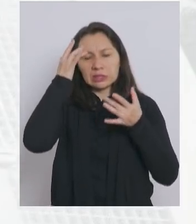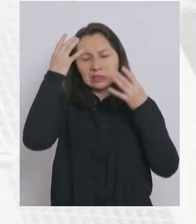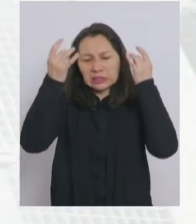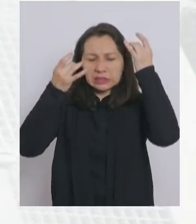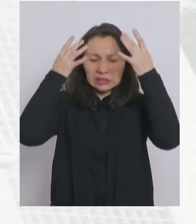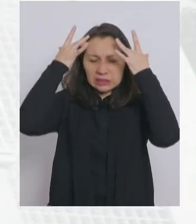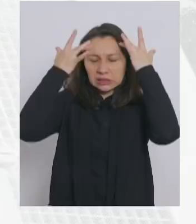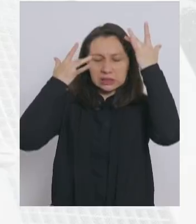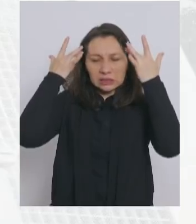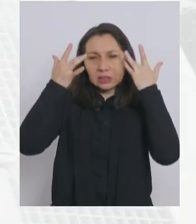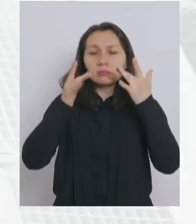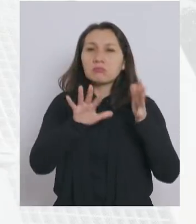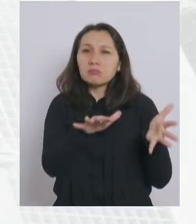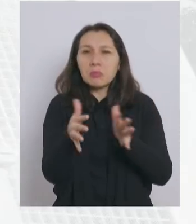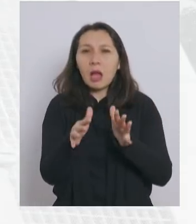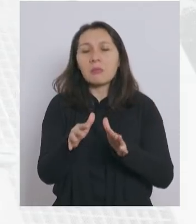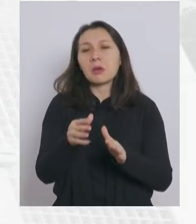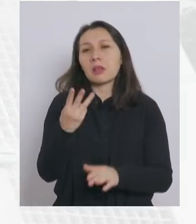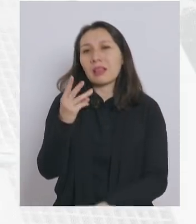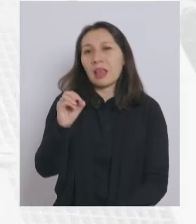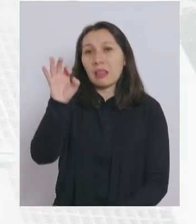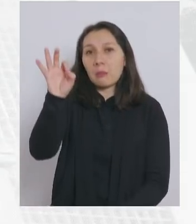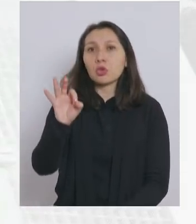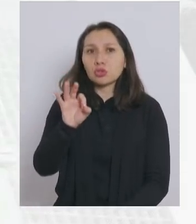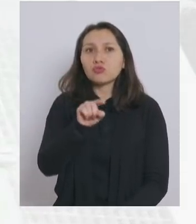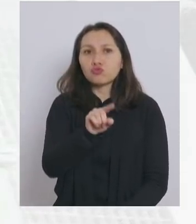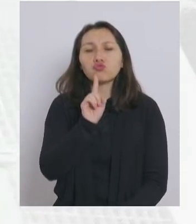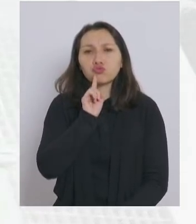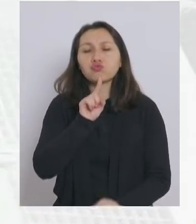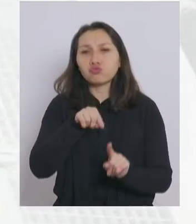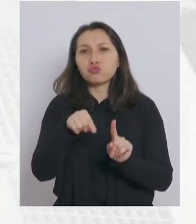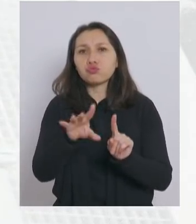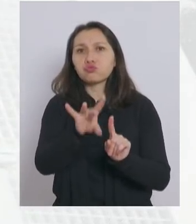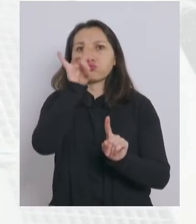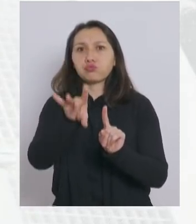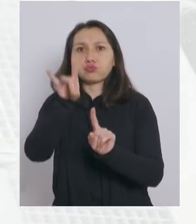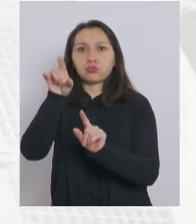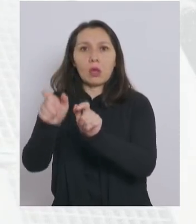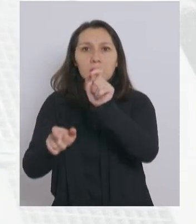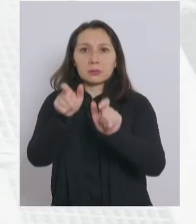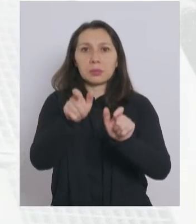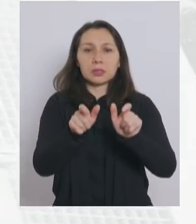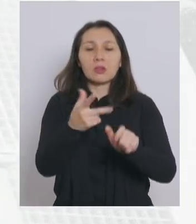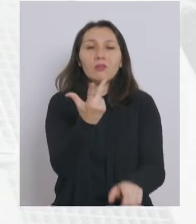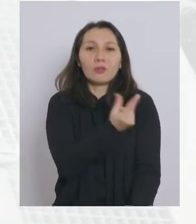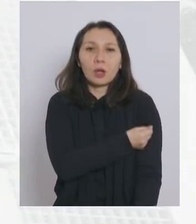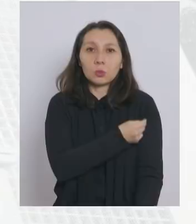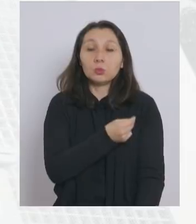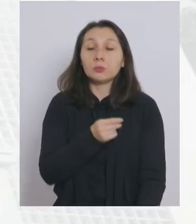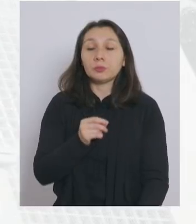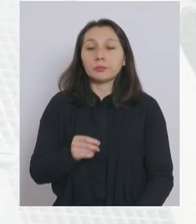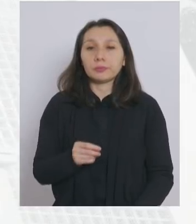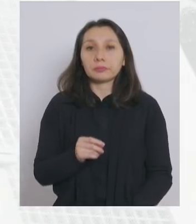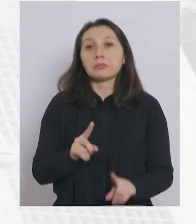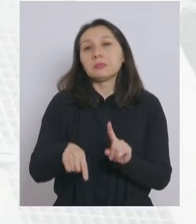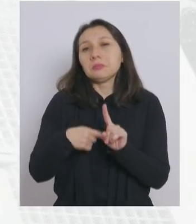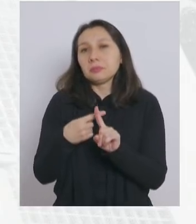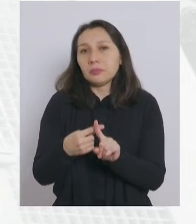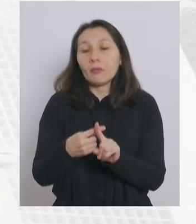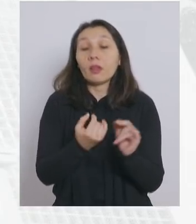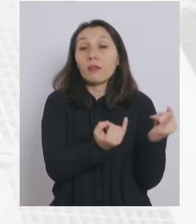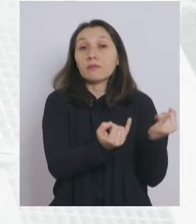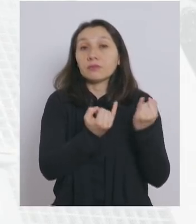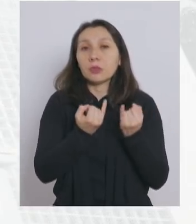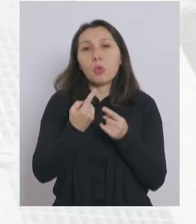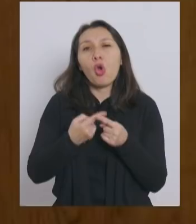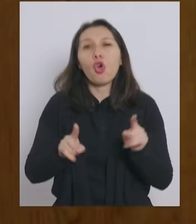se presentaron en un poco más del 30% de los participantes vacunados, ¿cierto? Adicionalmente, se